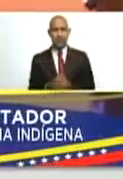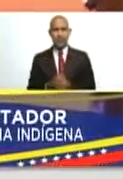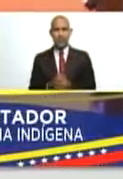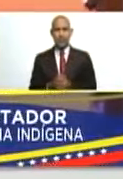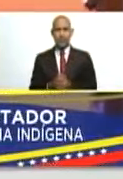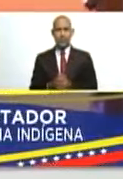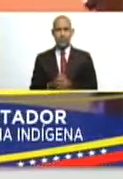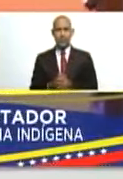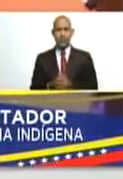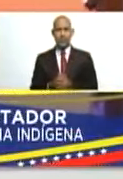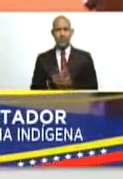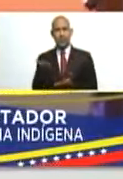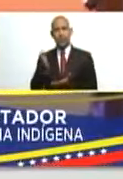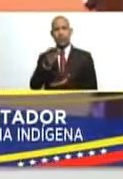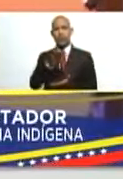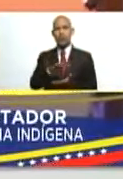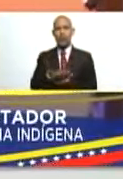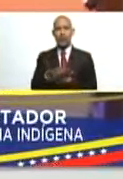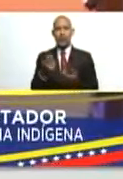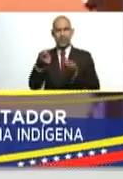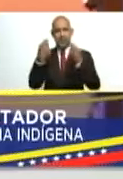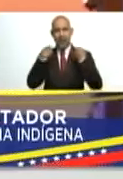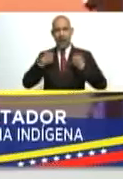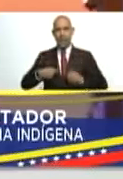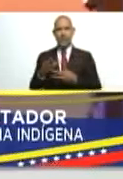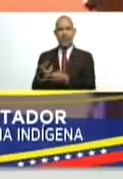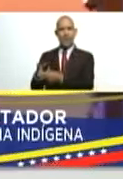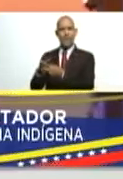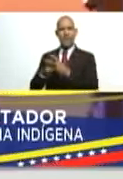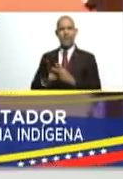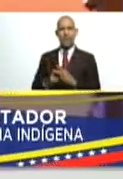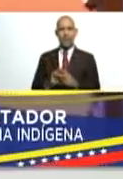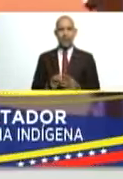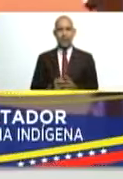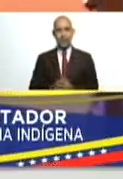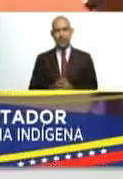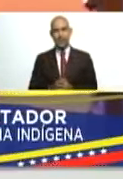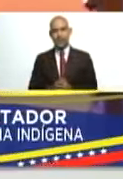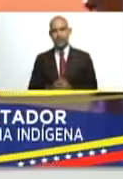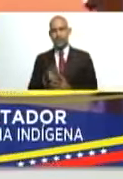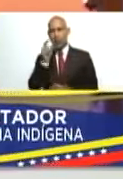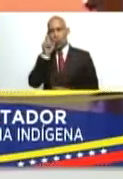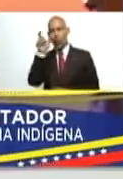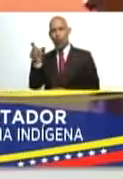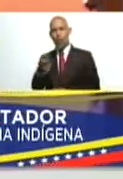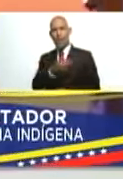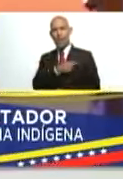tocó morir con una camisa prestada de un español,